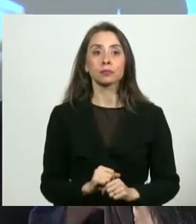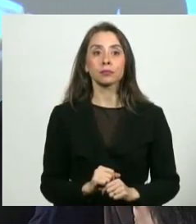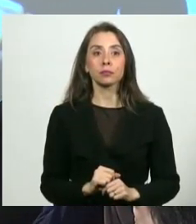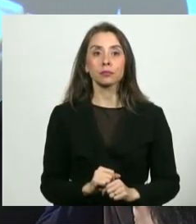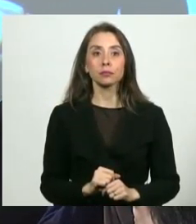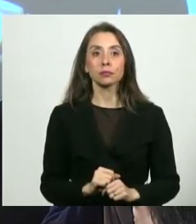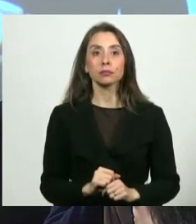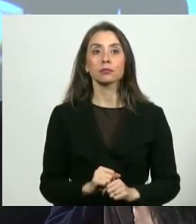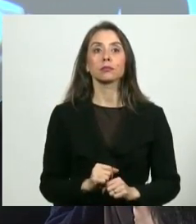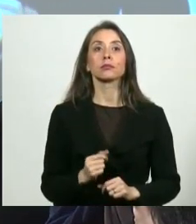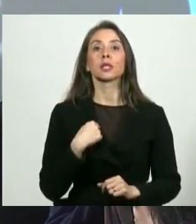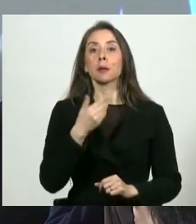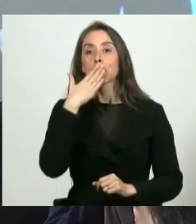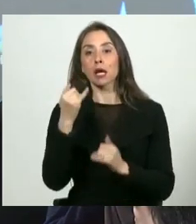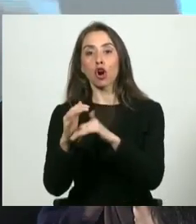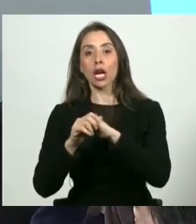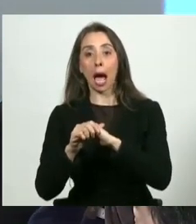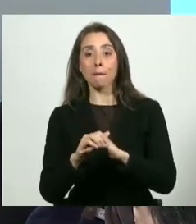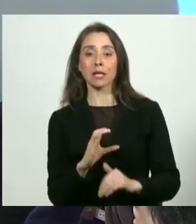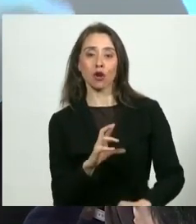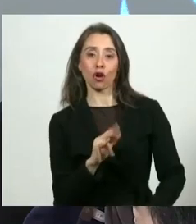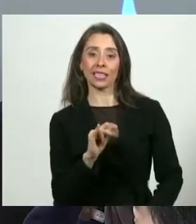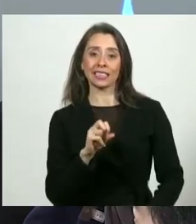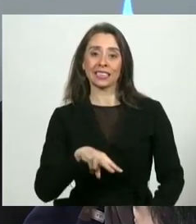Uno de mis mayores amigos, Cristian Coronado,